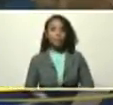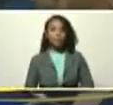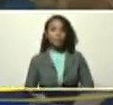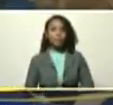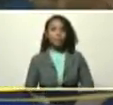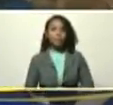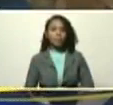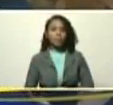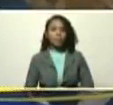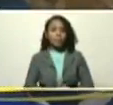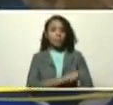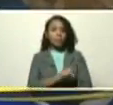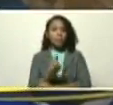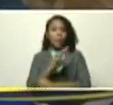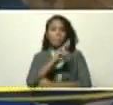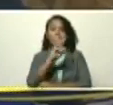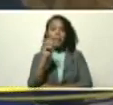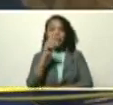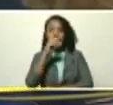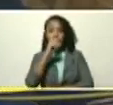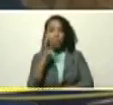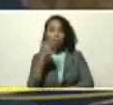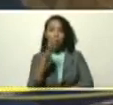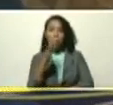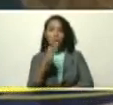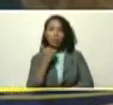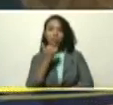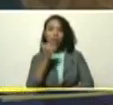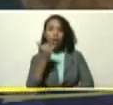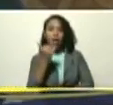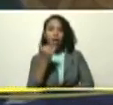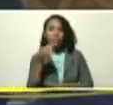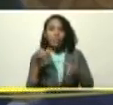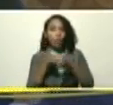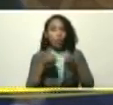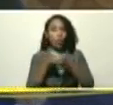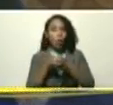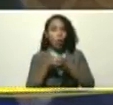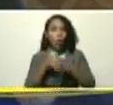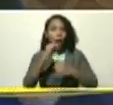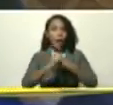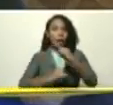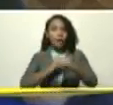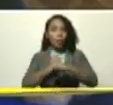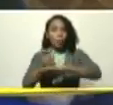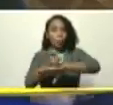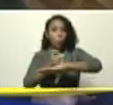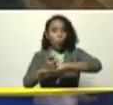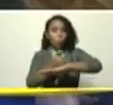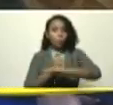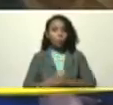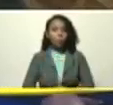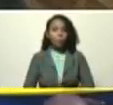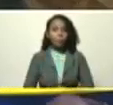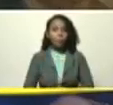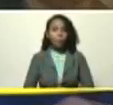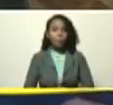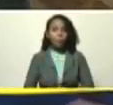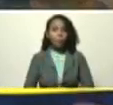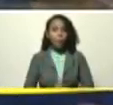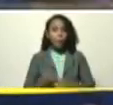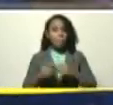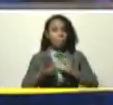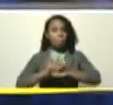se van a cumplir 20 años de la Comisión Intergubernamental. Pero